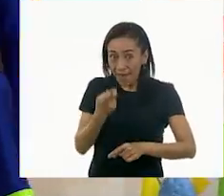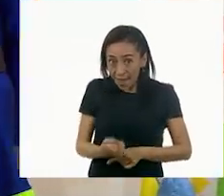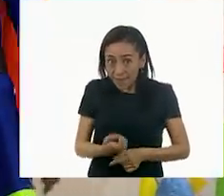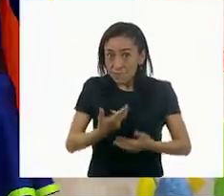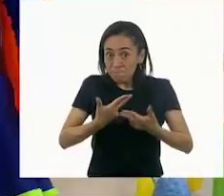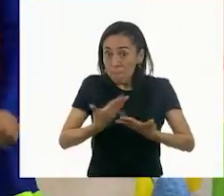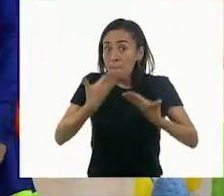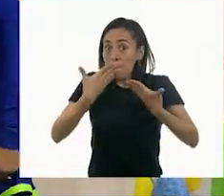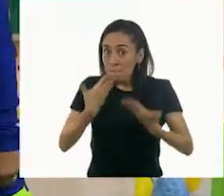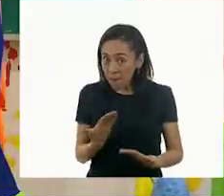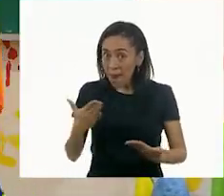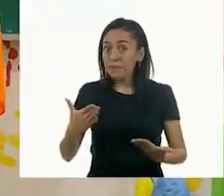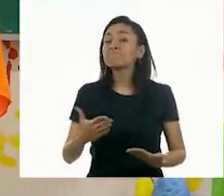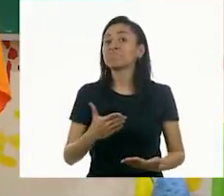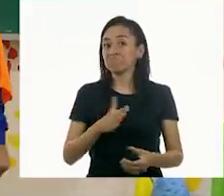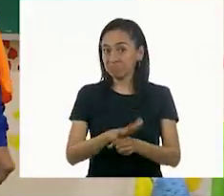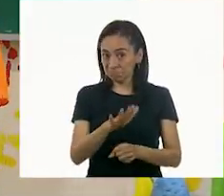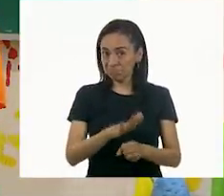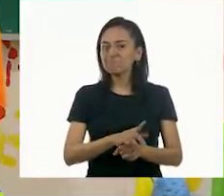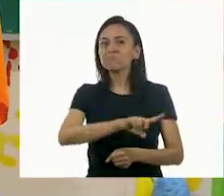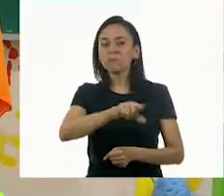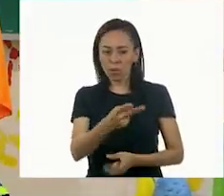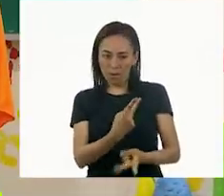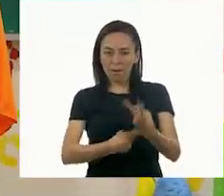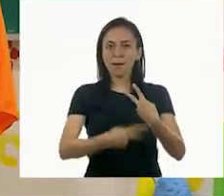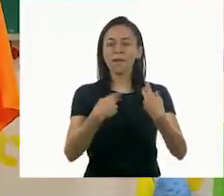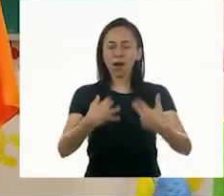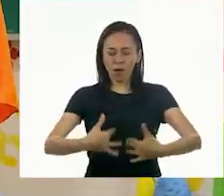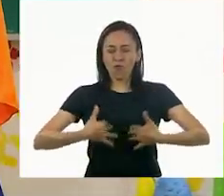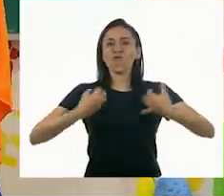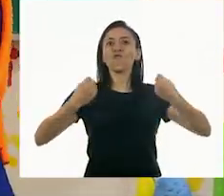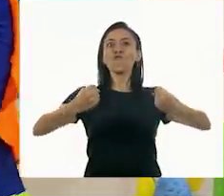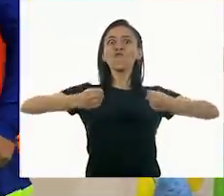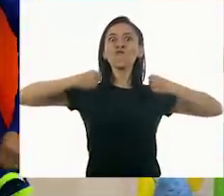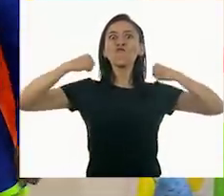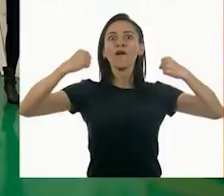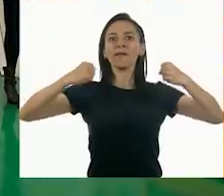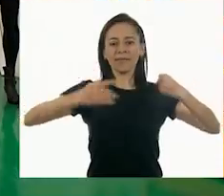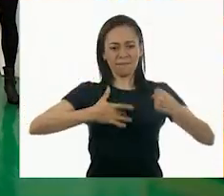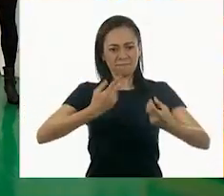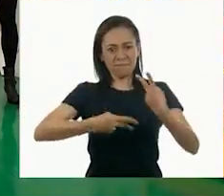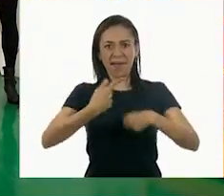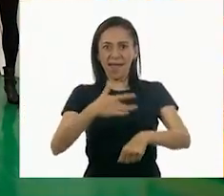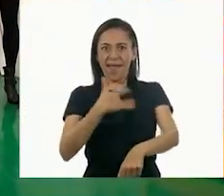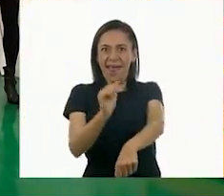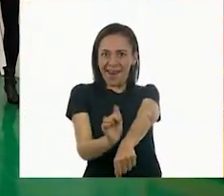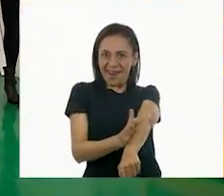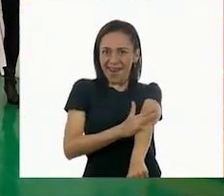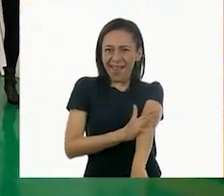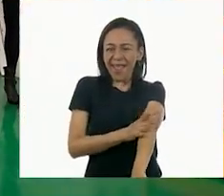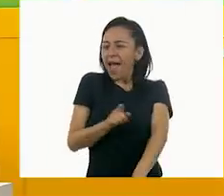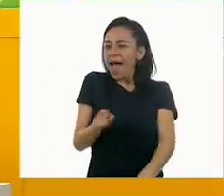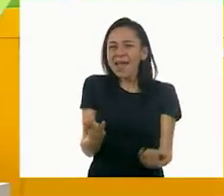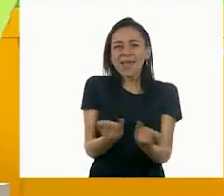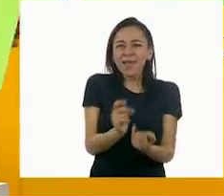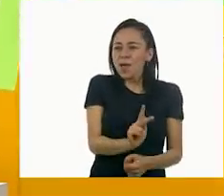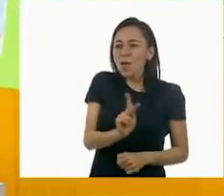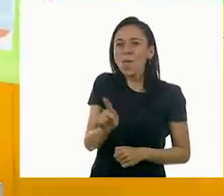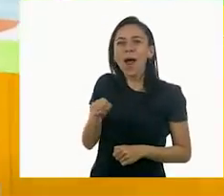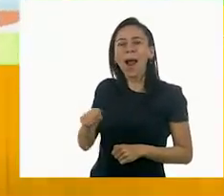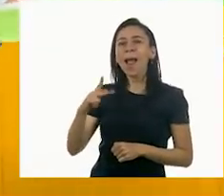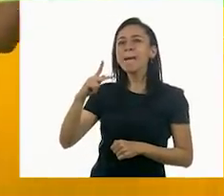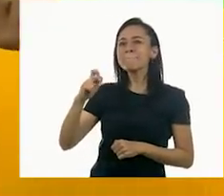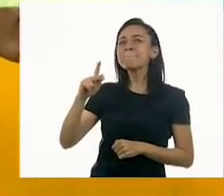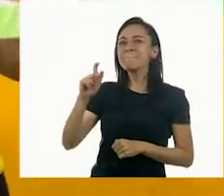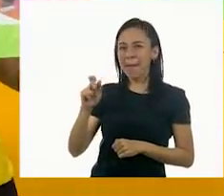te hará estar lleno de energía como Pepe. Así es. Pues antes de pasar a ver el video de